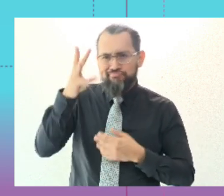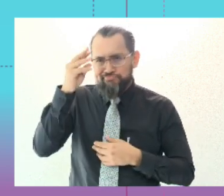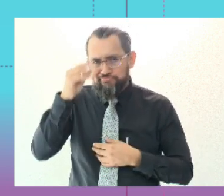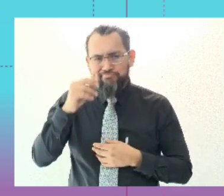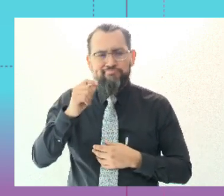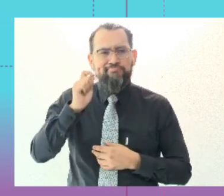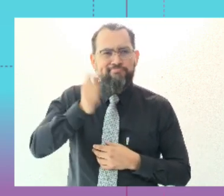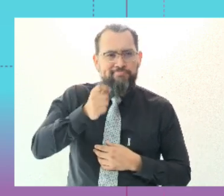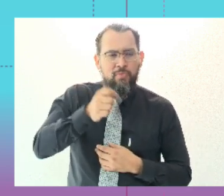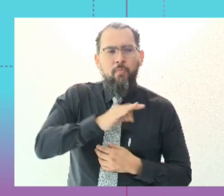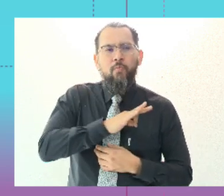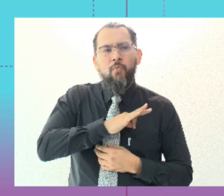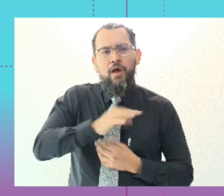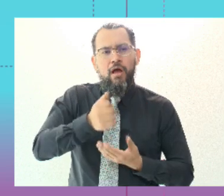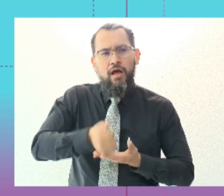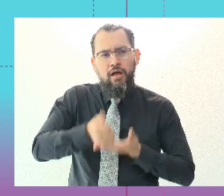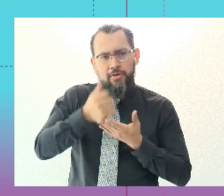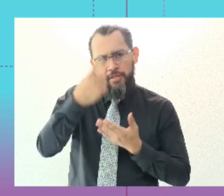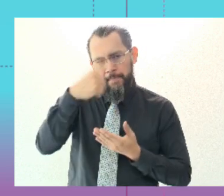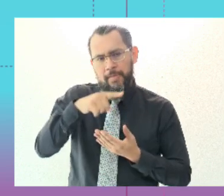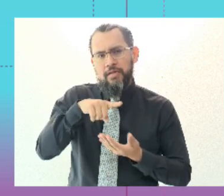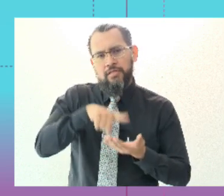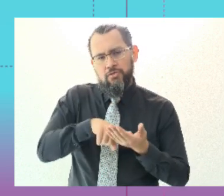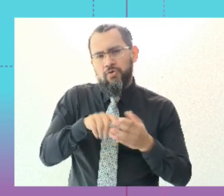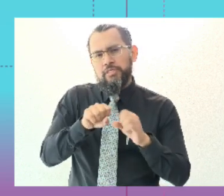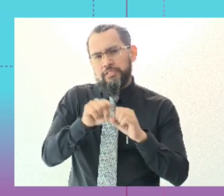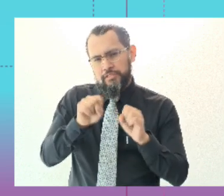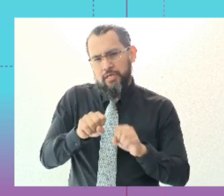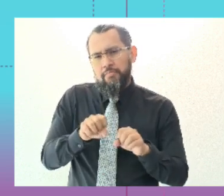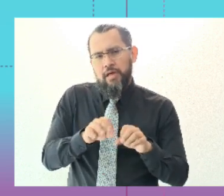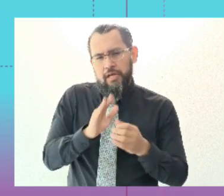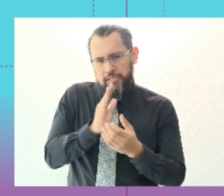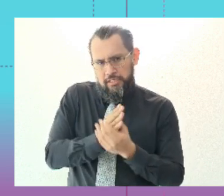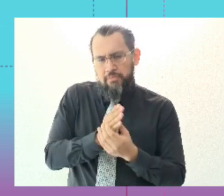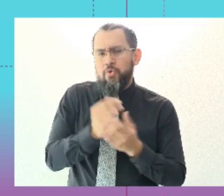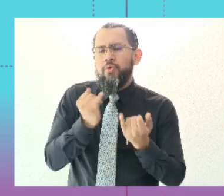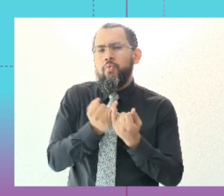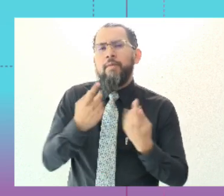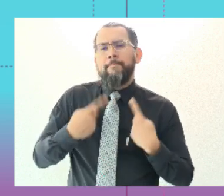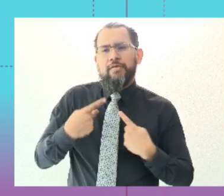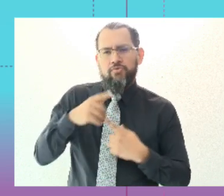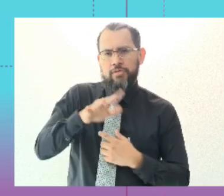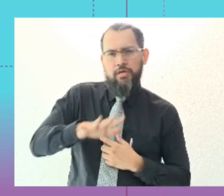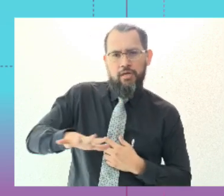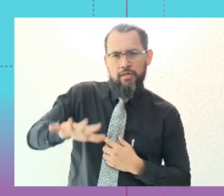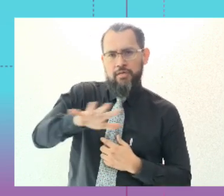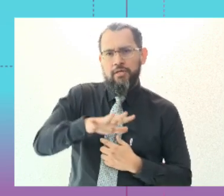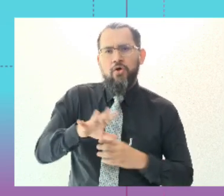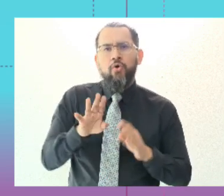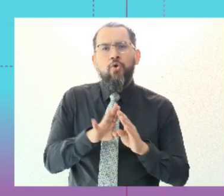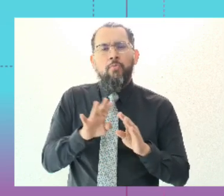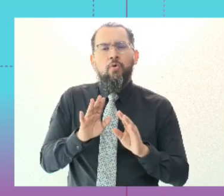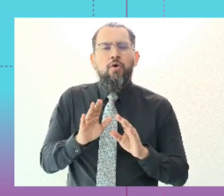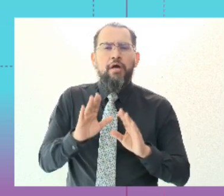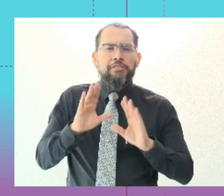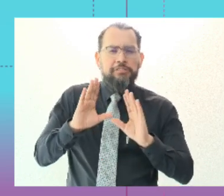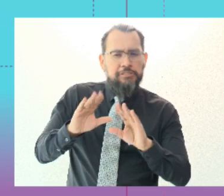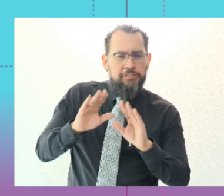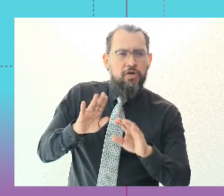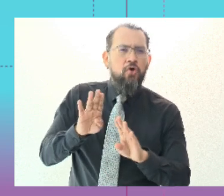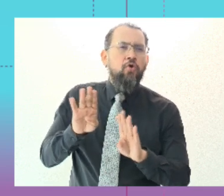ayudar a fortalecer nuestros sistemas de archivos y también a la ciudadanía pues dar a conocer lo que estamos